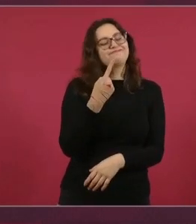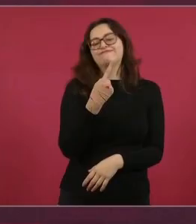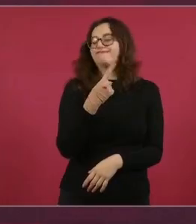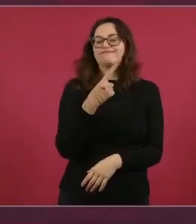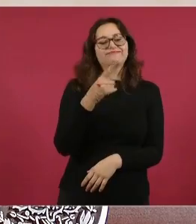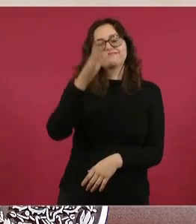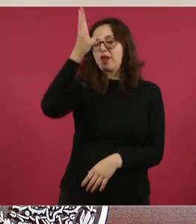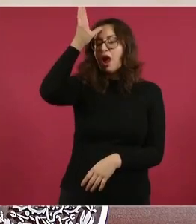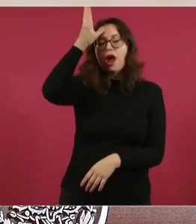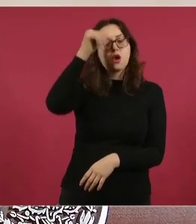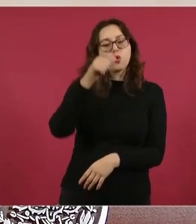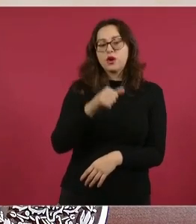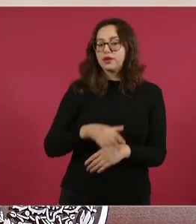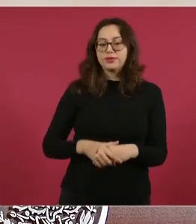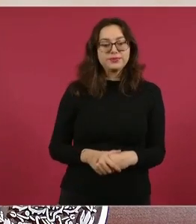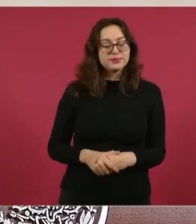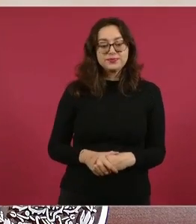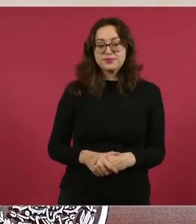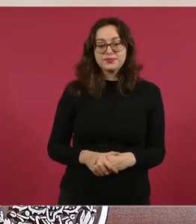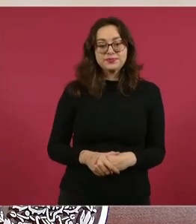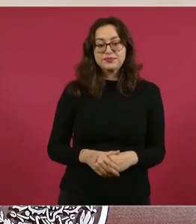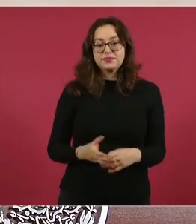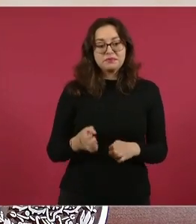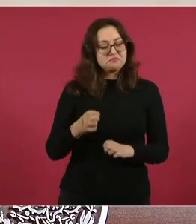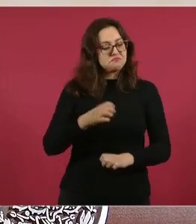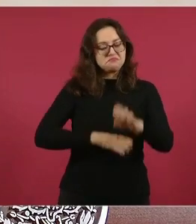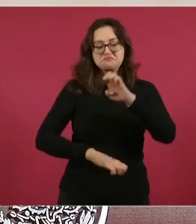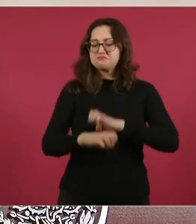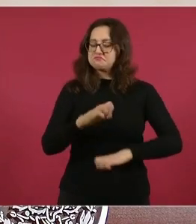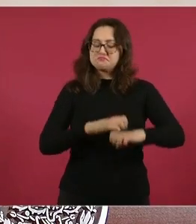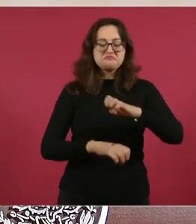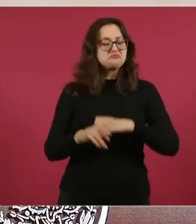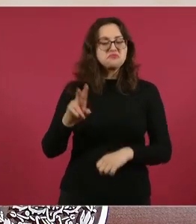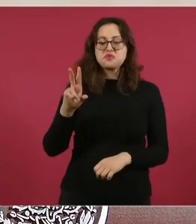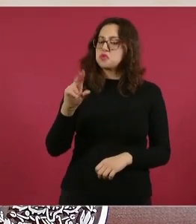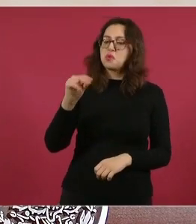no participó el sector empresarial,